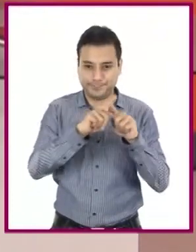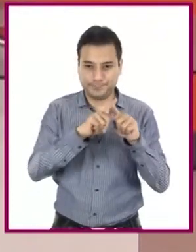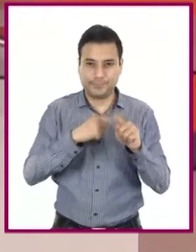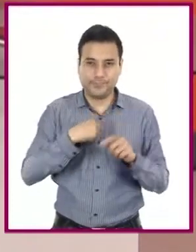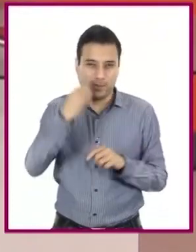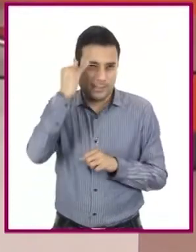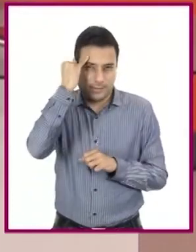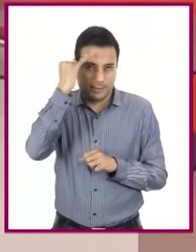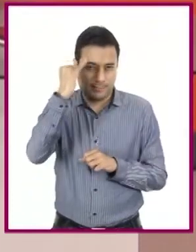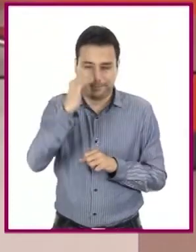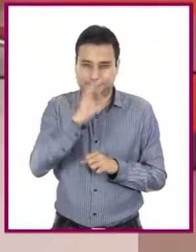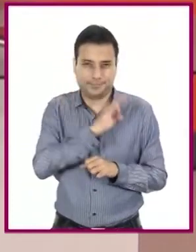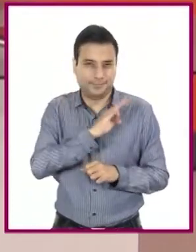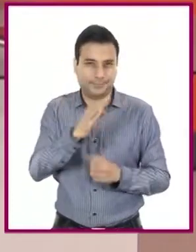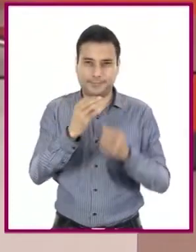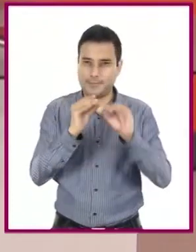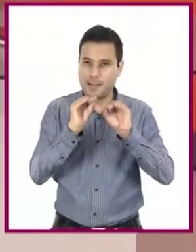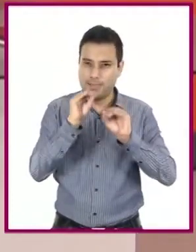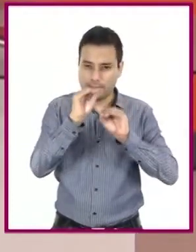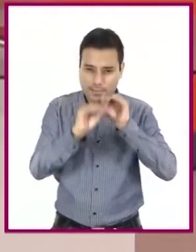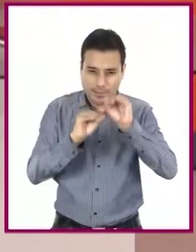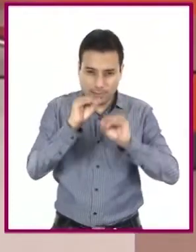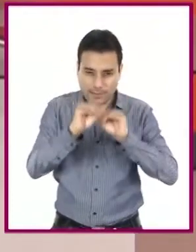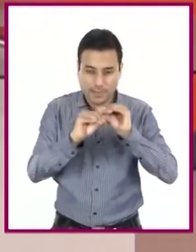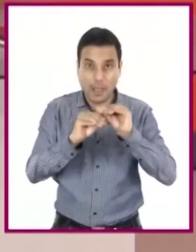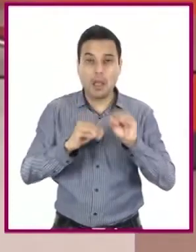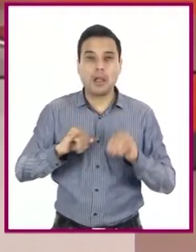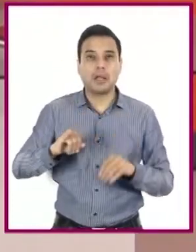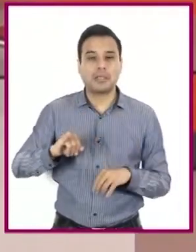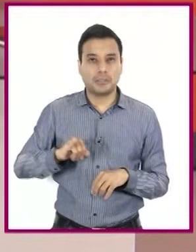imaginación. ¡Qué interesante! ¿Estás lista?